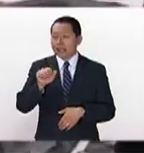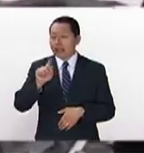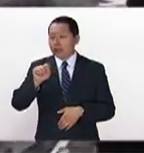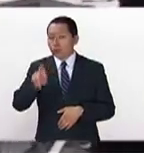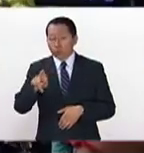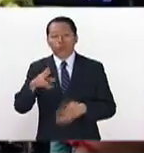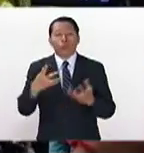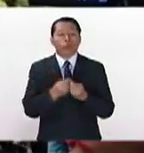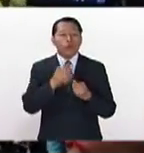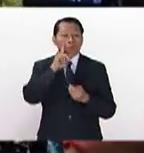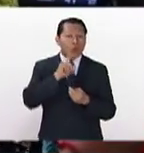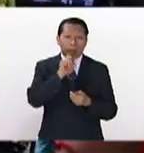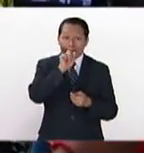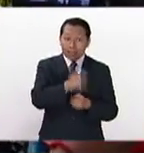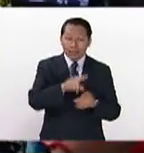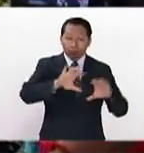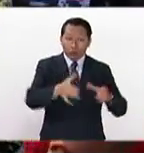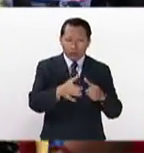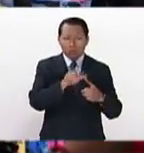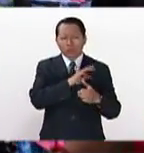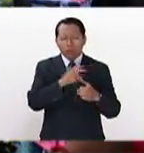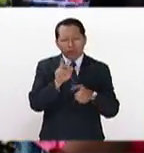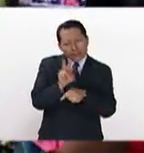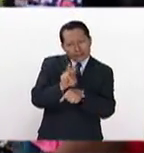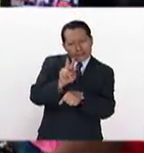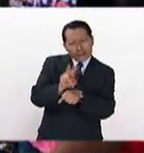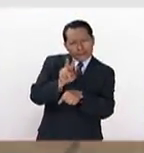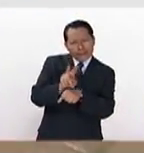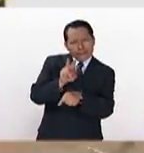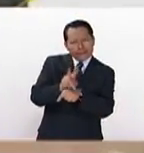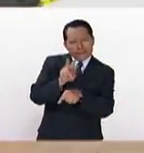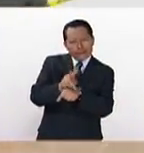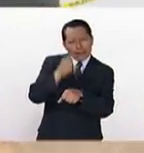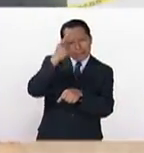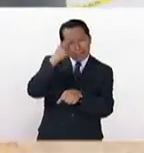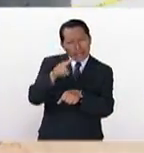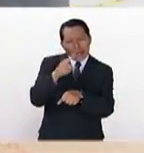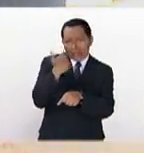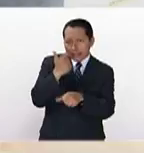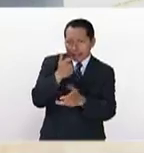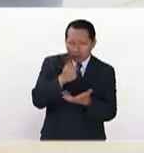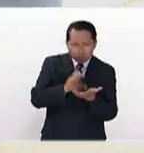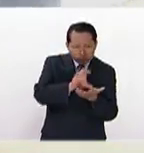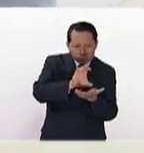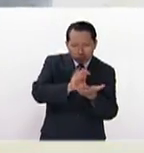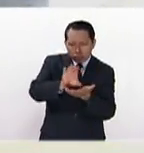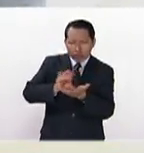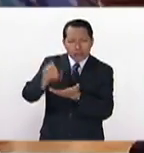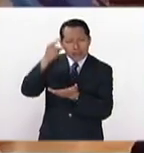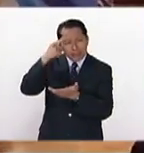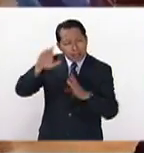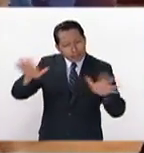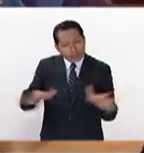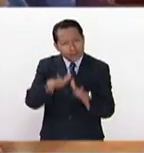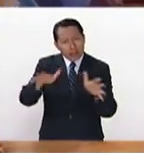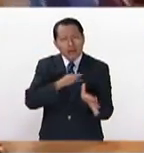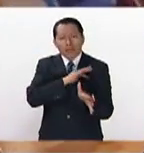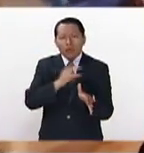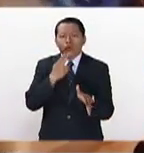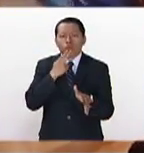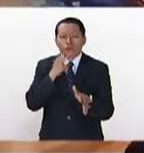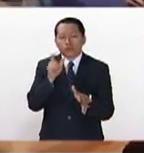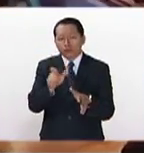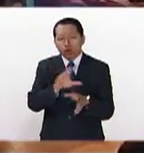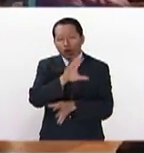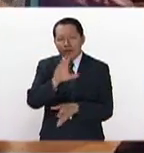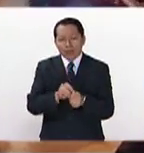a mujeres de las mismas comunidades, han dado seguimiento y acompañamiento al uso de estos recursos para motivar a los afectados a que usen el recurso en